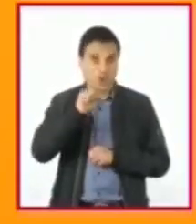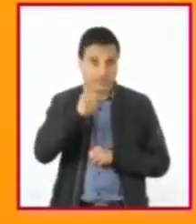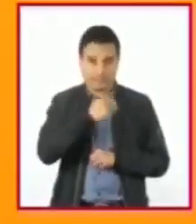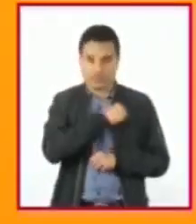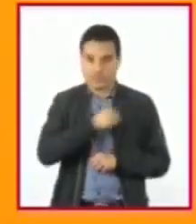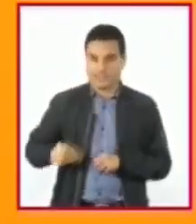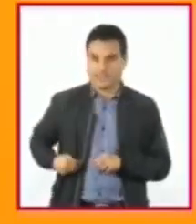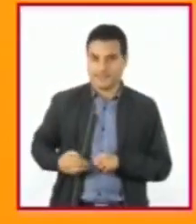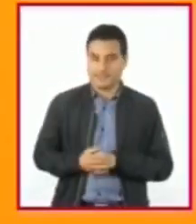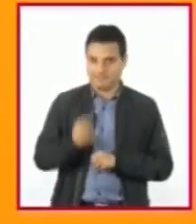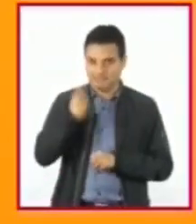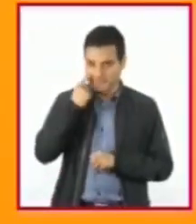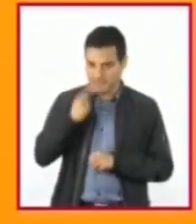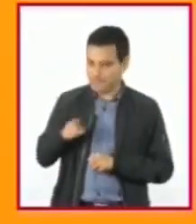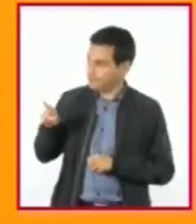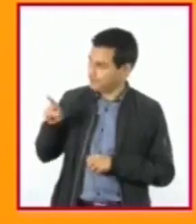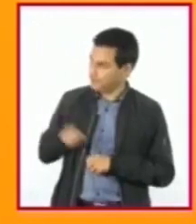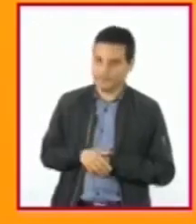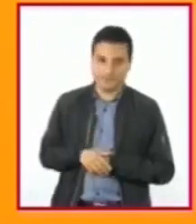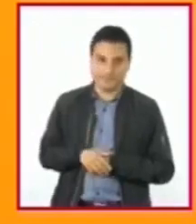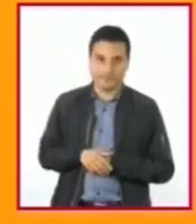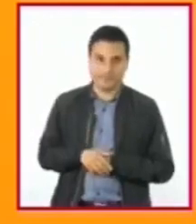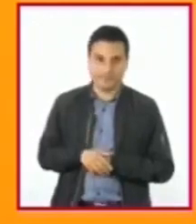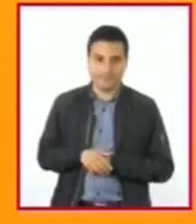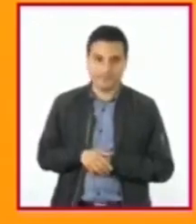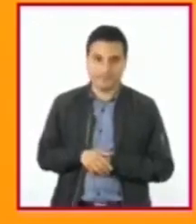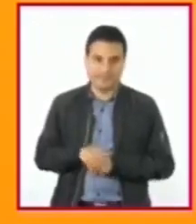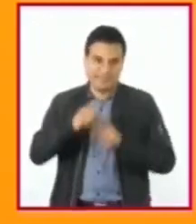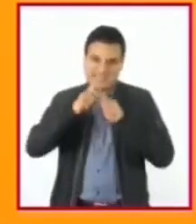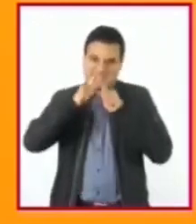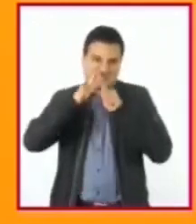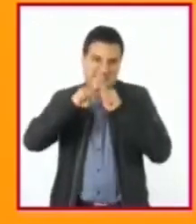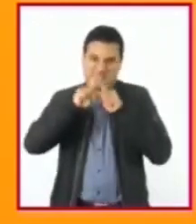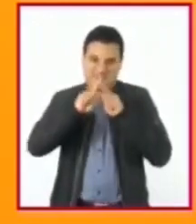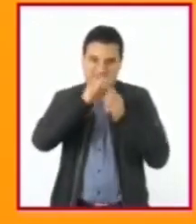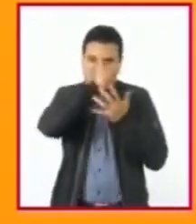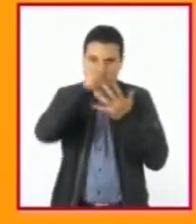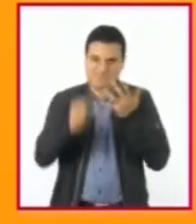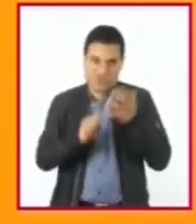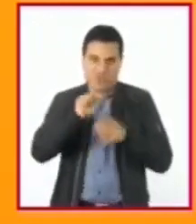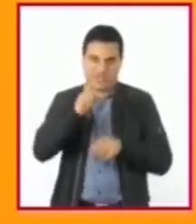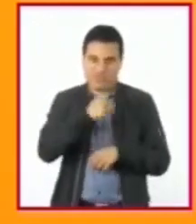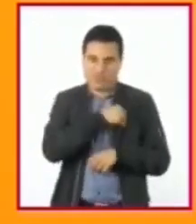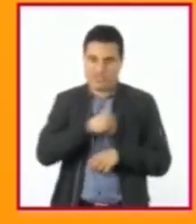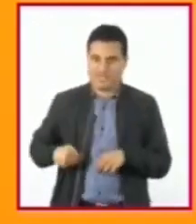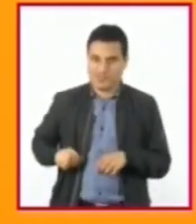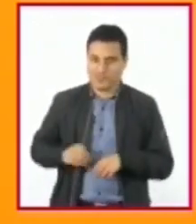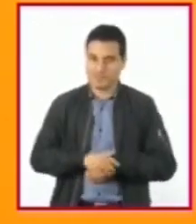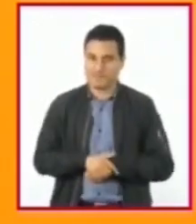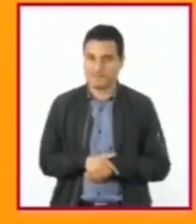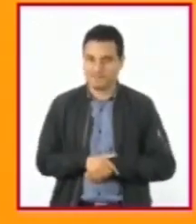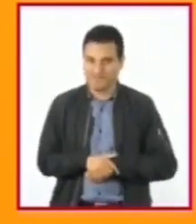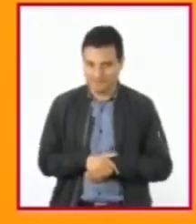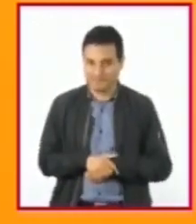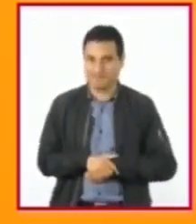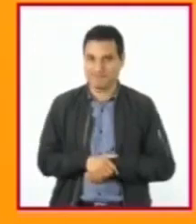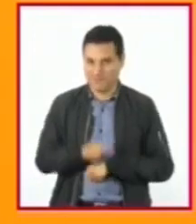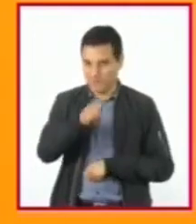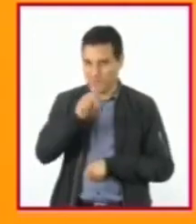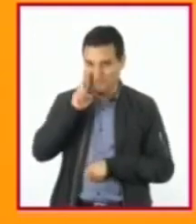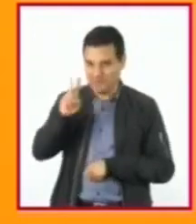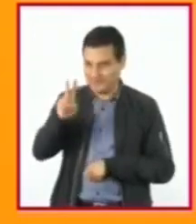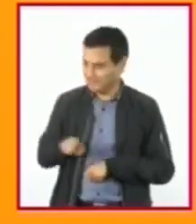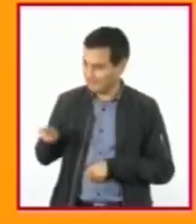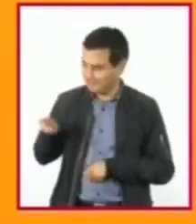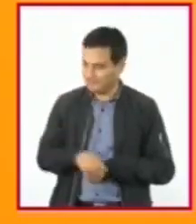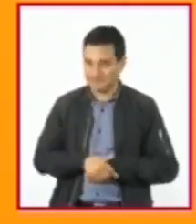municipios: Aguascalientes, Asientos, Calvillo, Cocío, Jesús María, Pabellón de